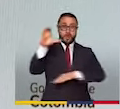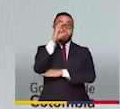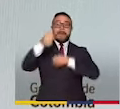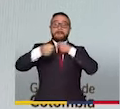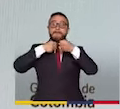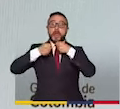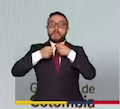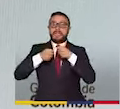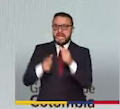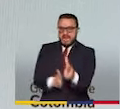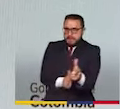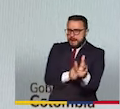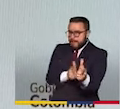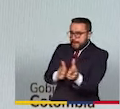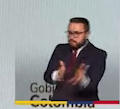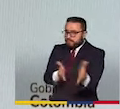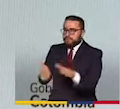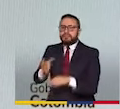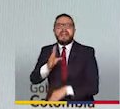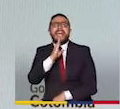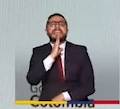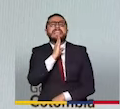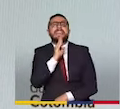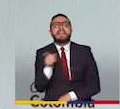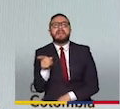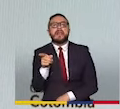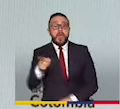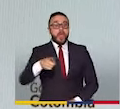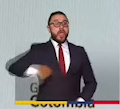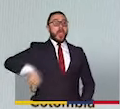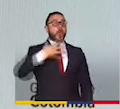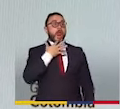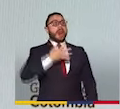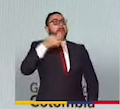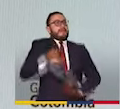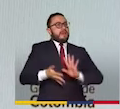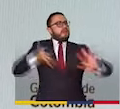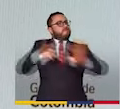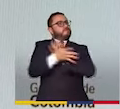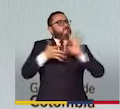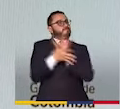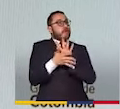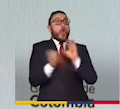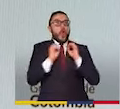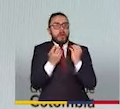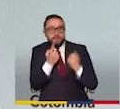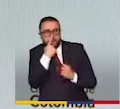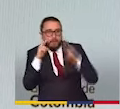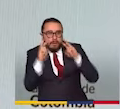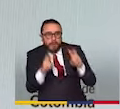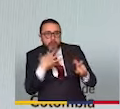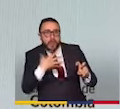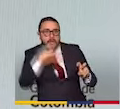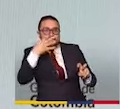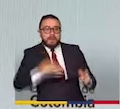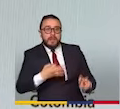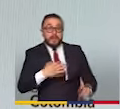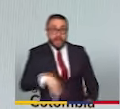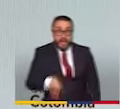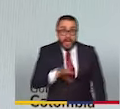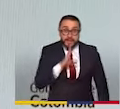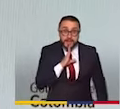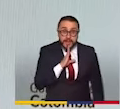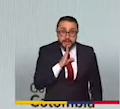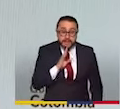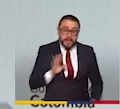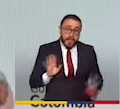periodistas? A los que dicen la verdad o la buscan. ¿A